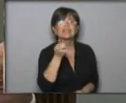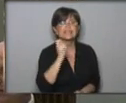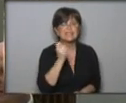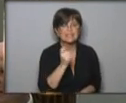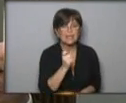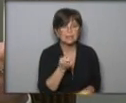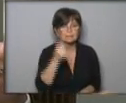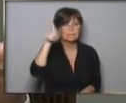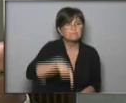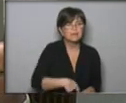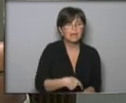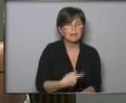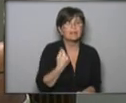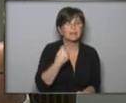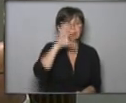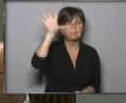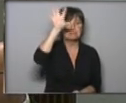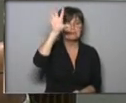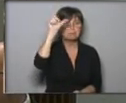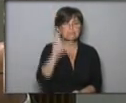que lo saludan.